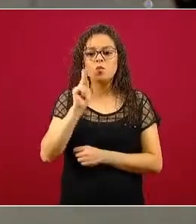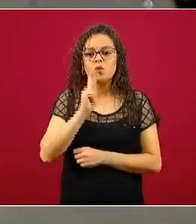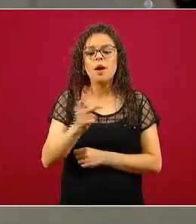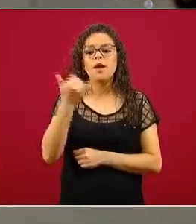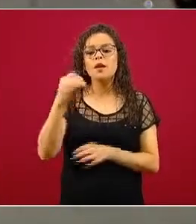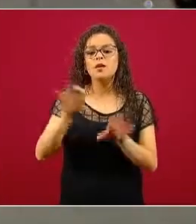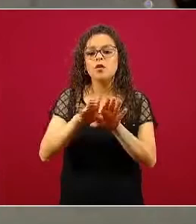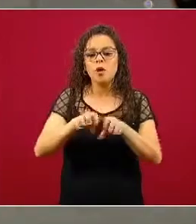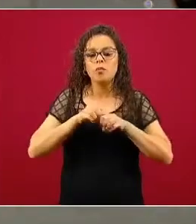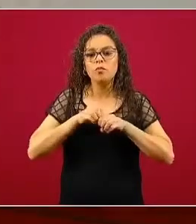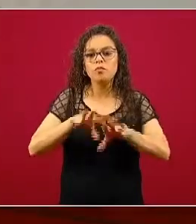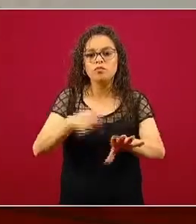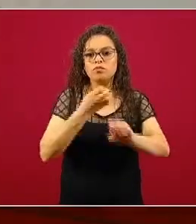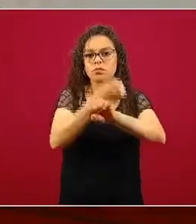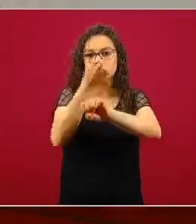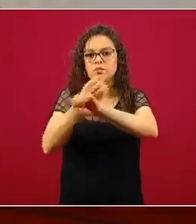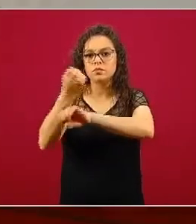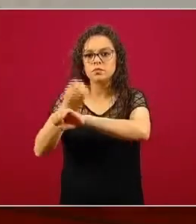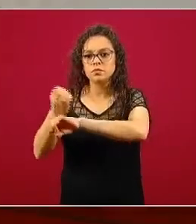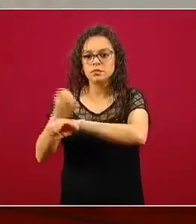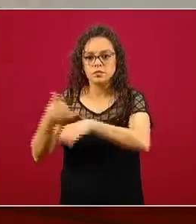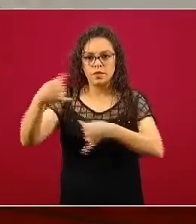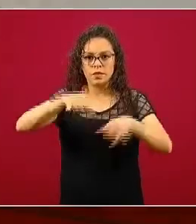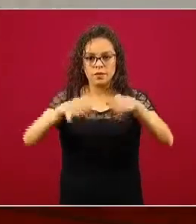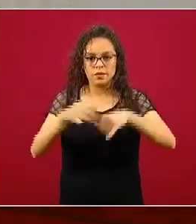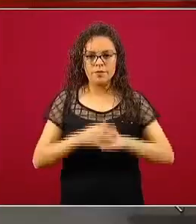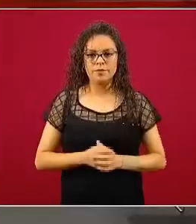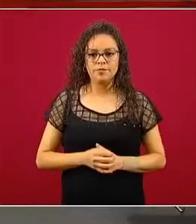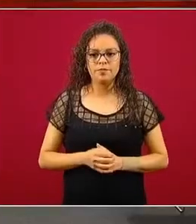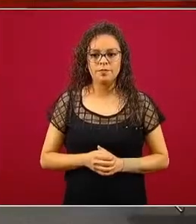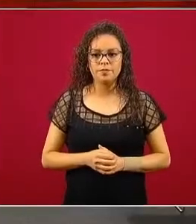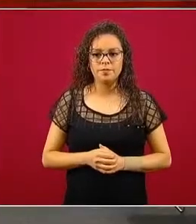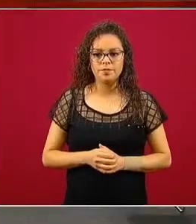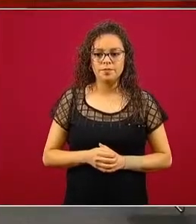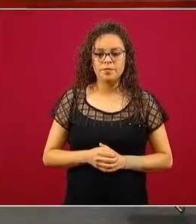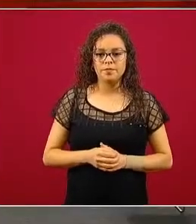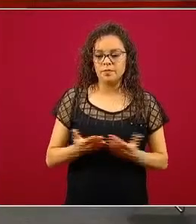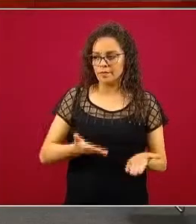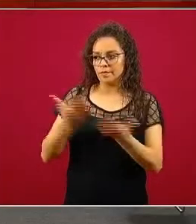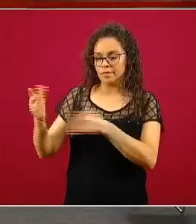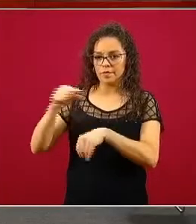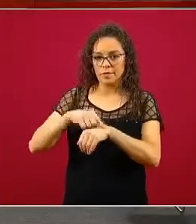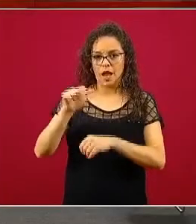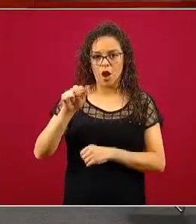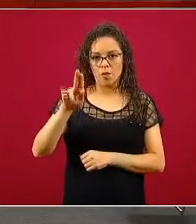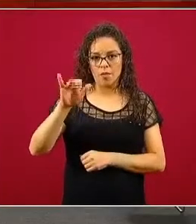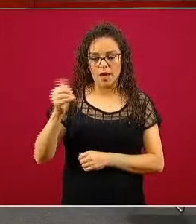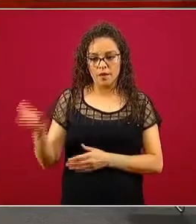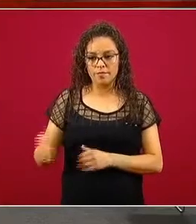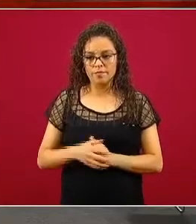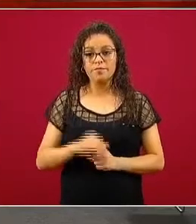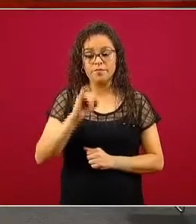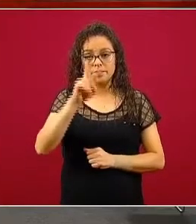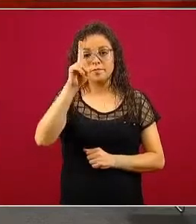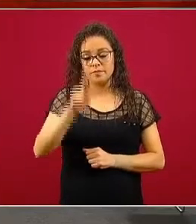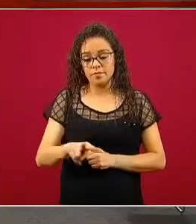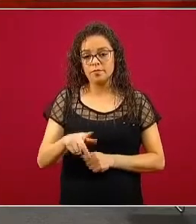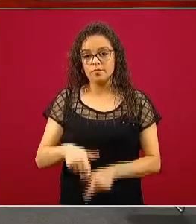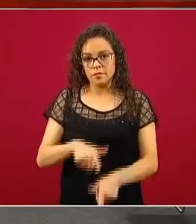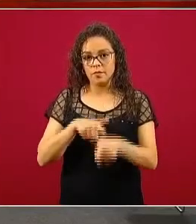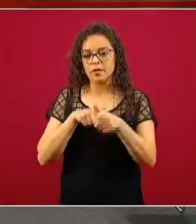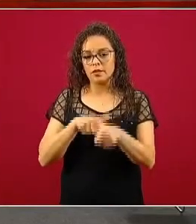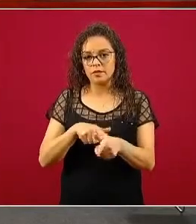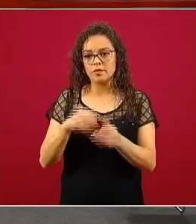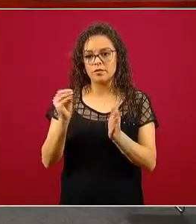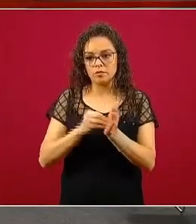en los estados. Con gusto. Le dejo al doctor Alomía que... Sí, muchas gracias. Efectivamente, la actividad continúa. Si